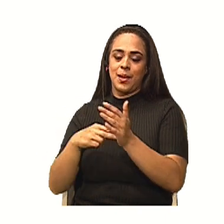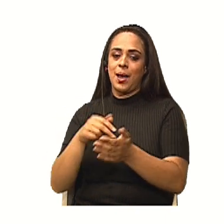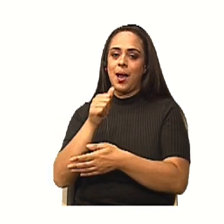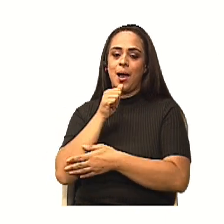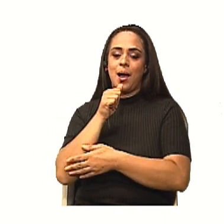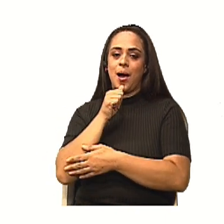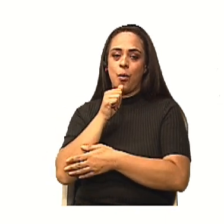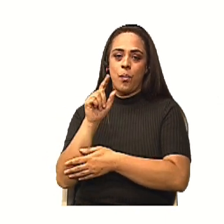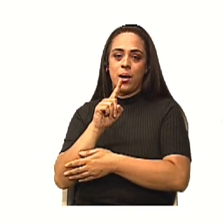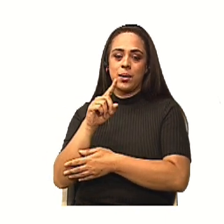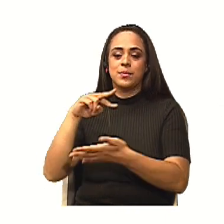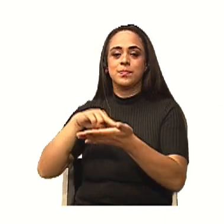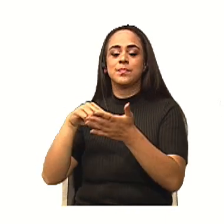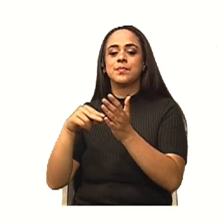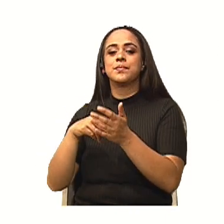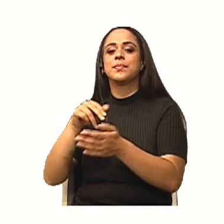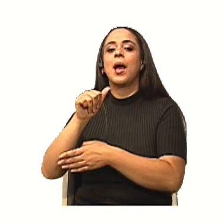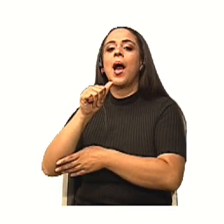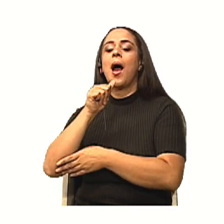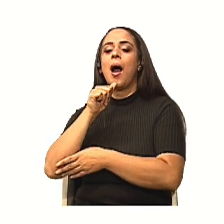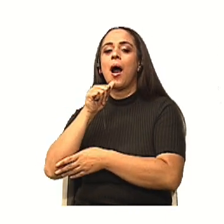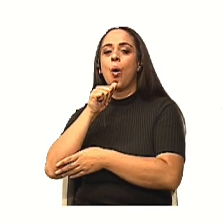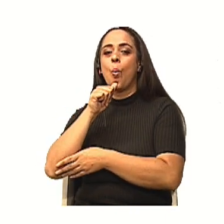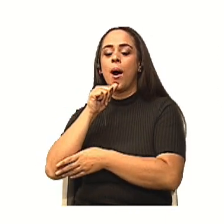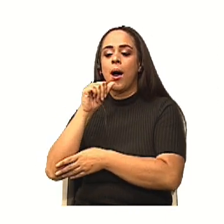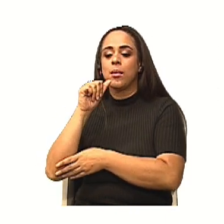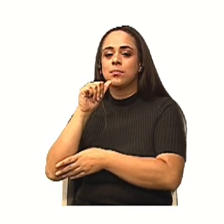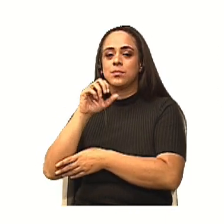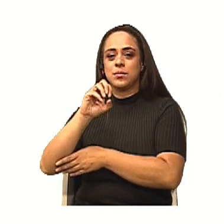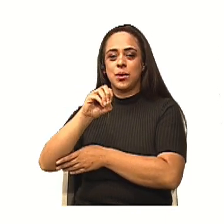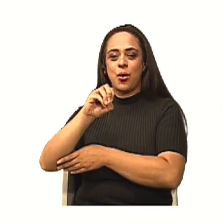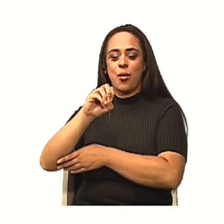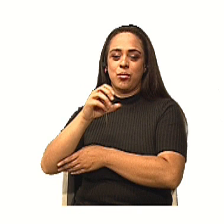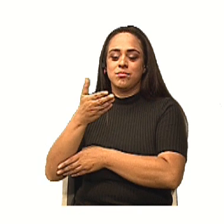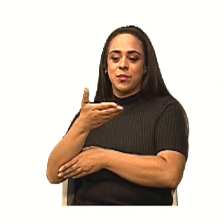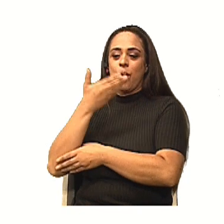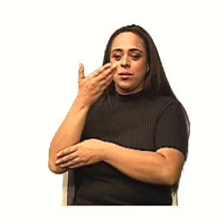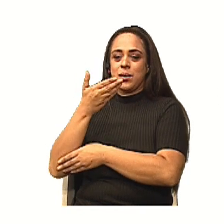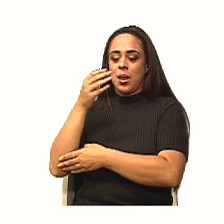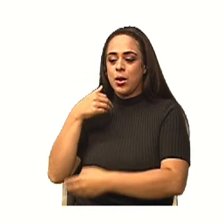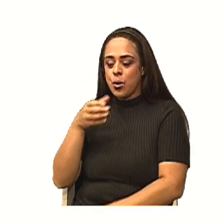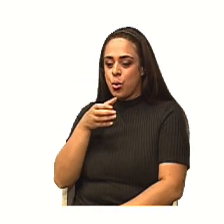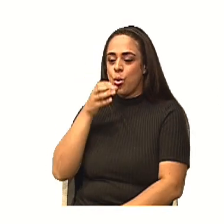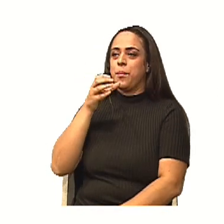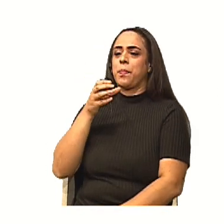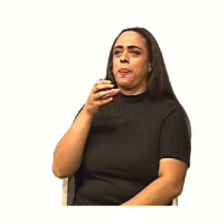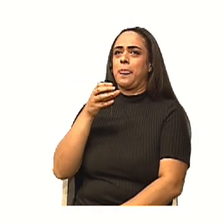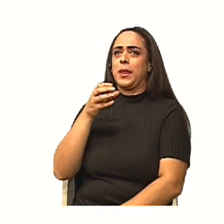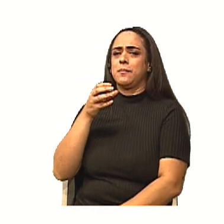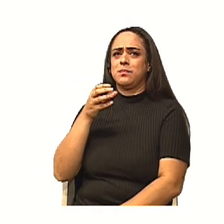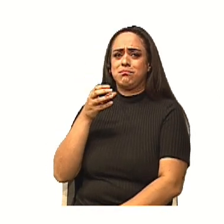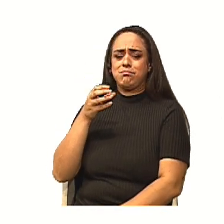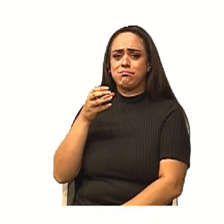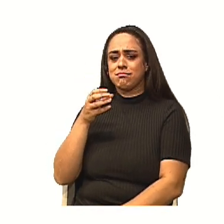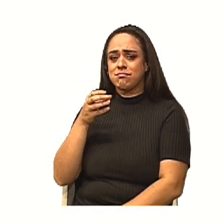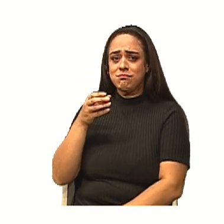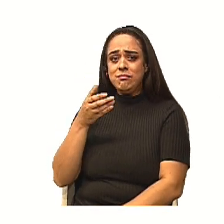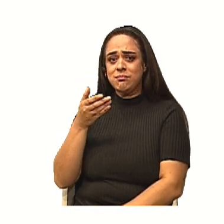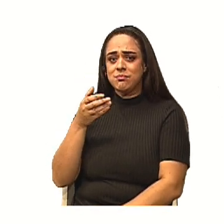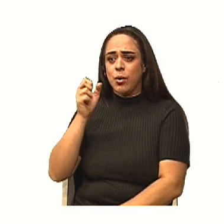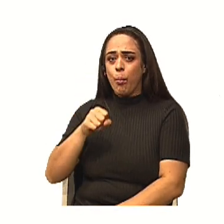sería agua oxigenada. Y el agua oxigenada, puedo intoxicarme. En cambio, si tomo agua, eso me ayuda a